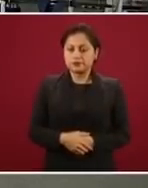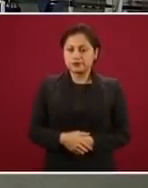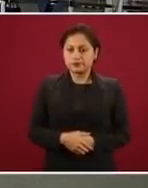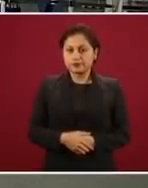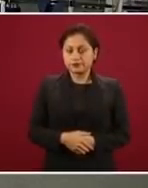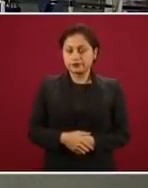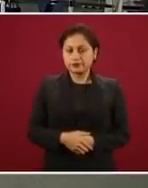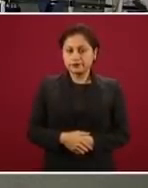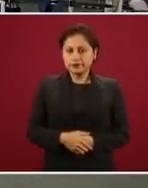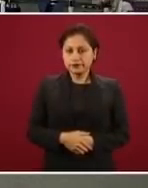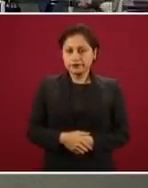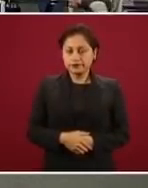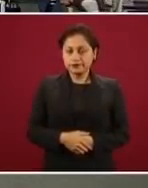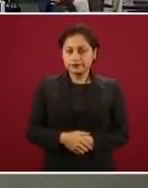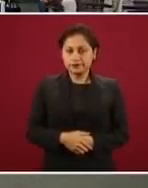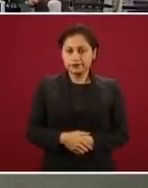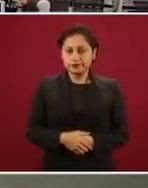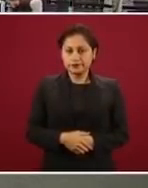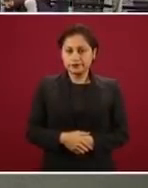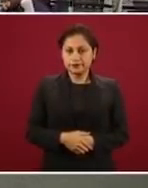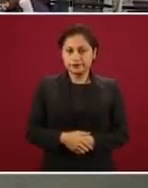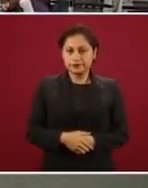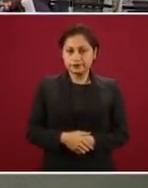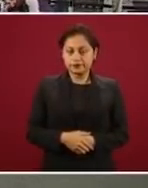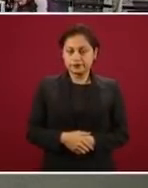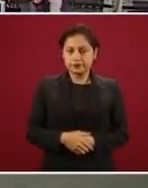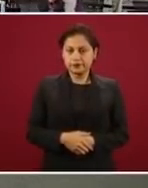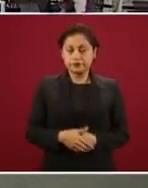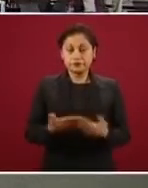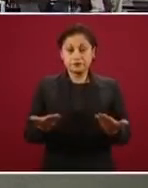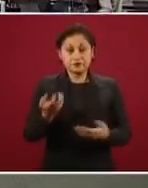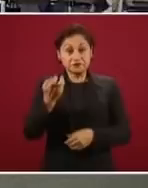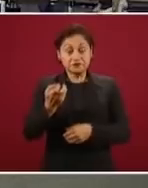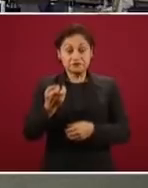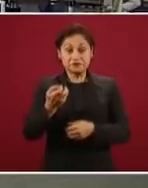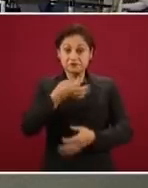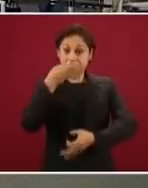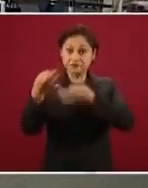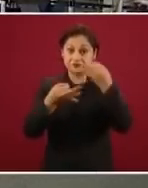bueno pues este es una buena noticia